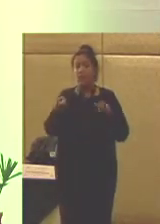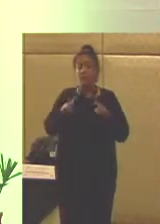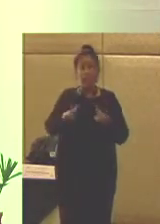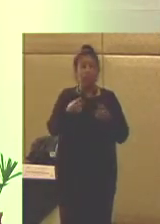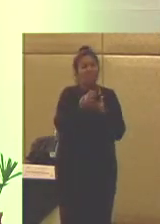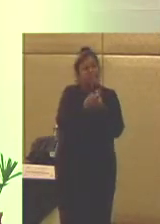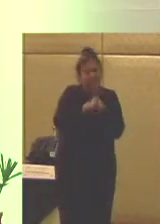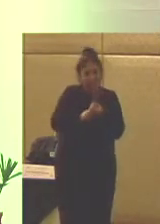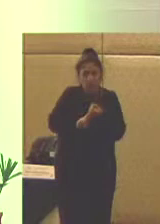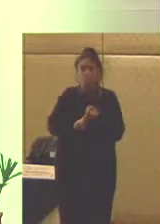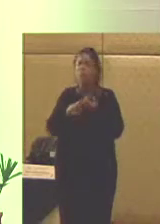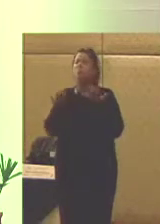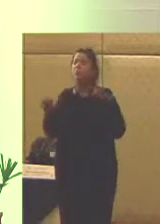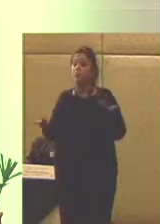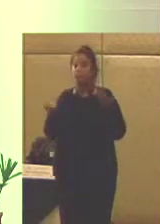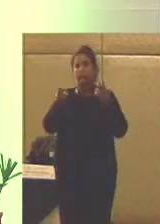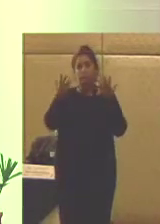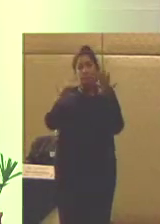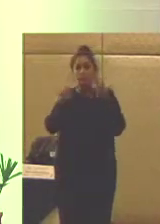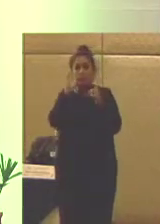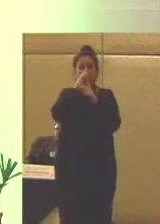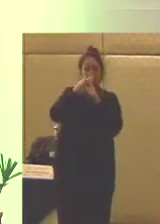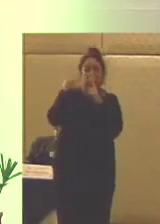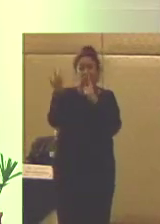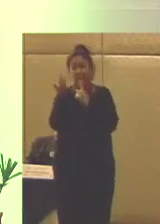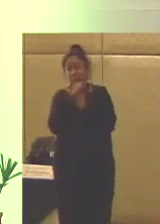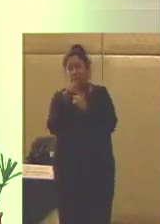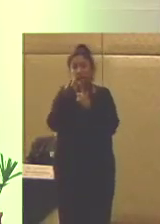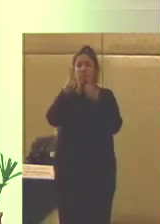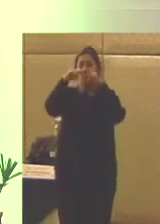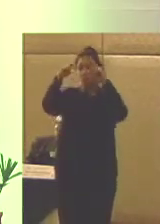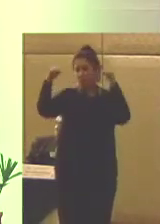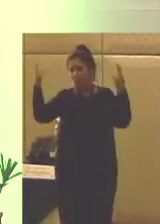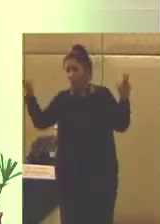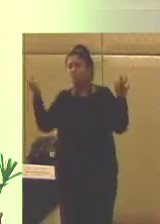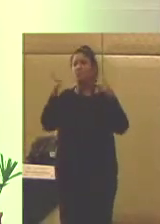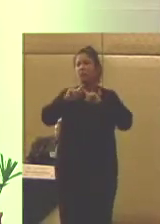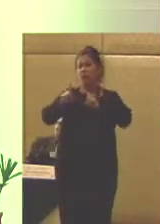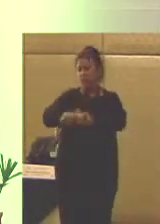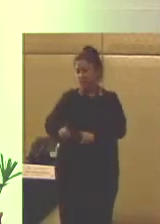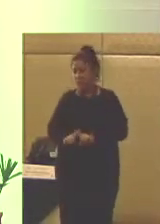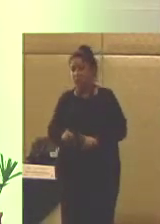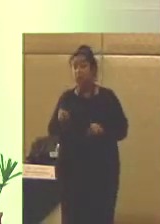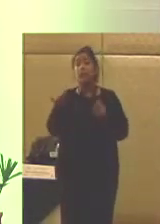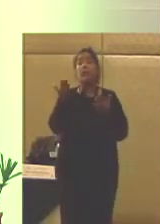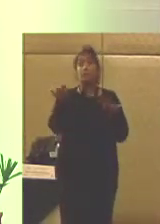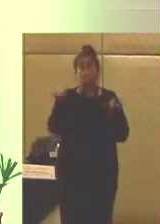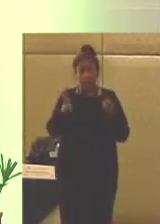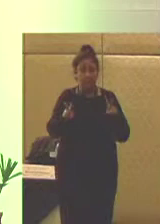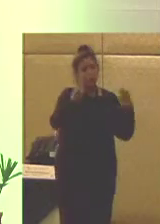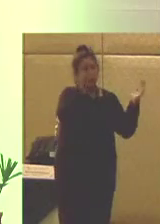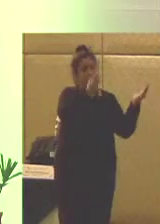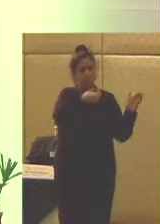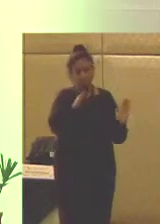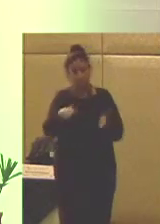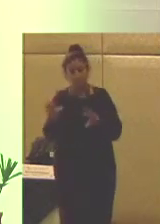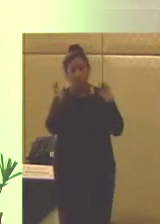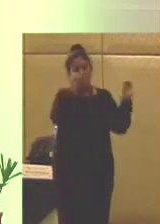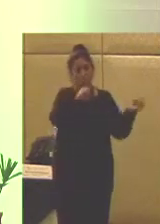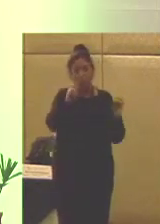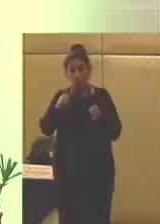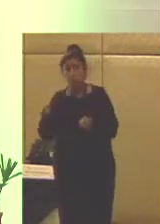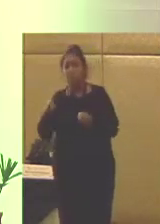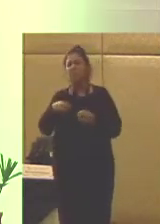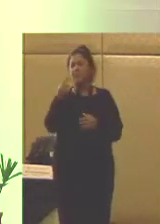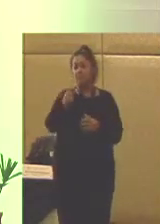del desastre para atender la reconstrucción de infraestructura, existe una coordinación interinstitucional entre el Ministerio de Hacienda o